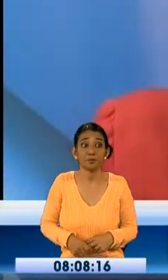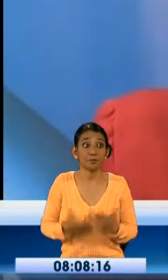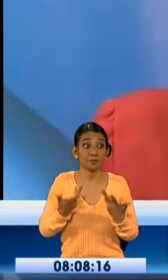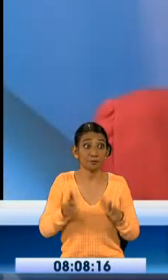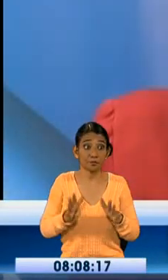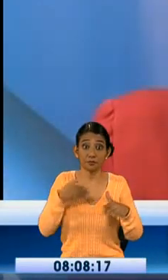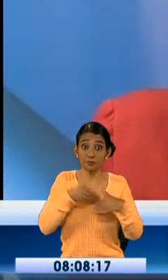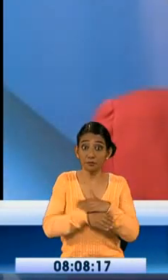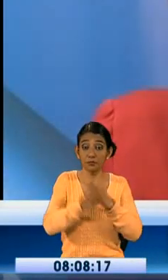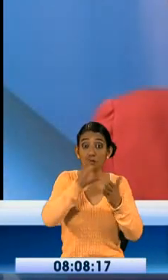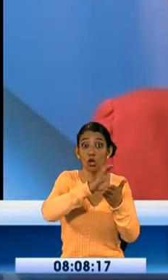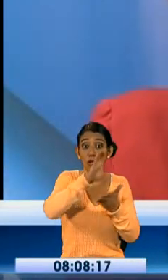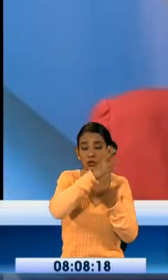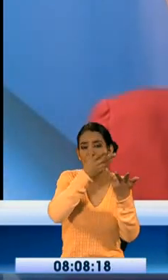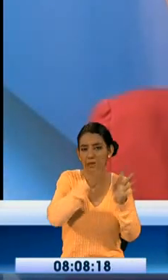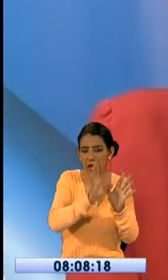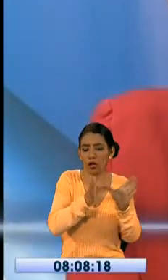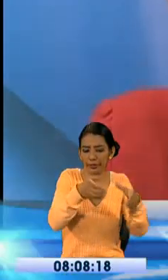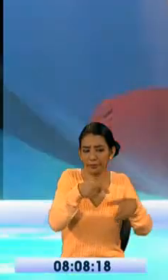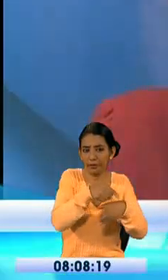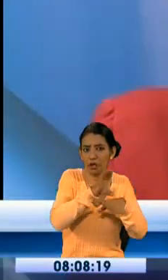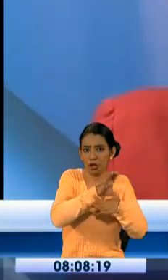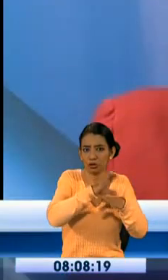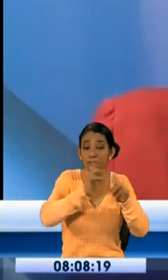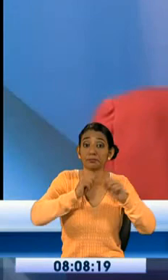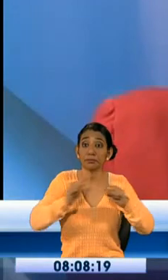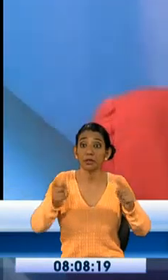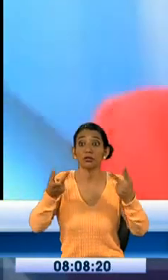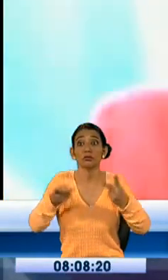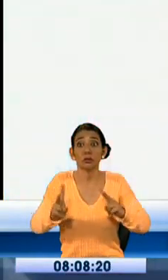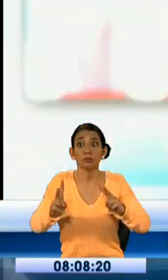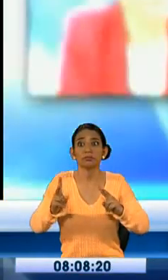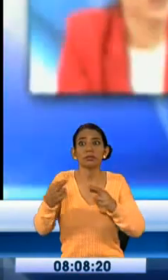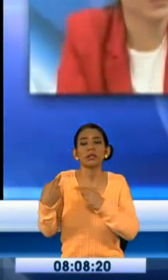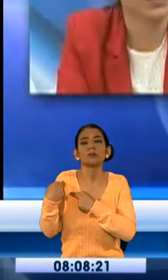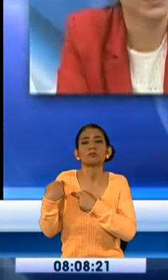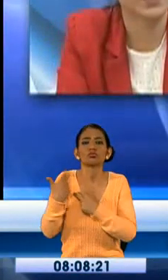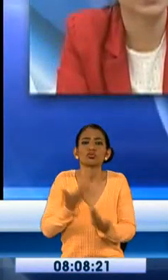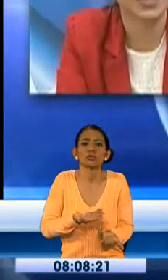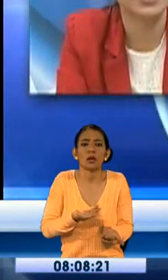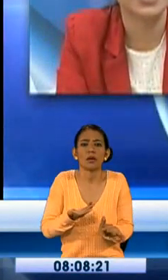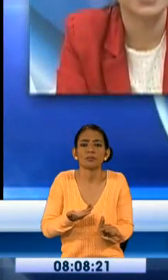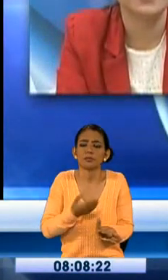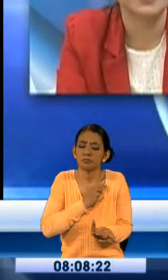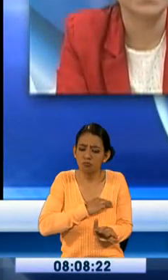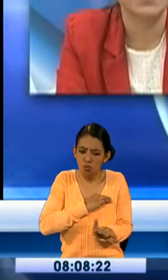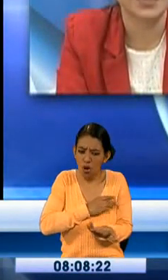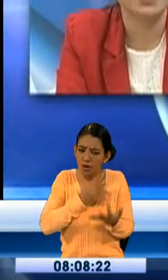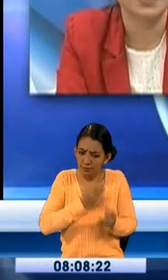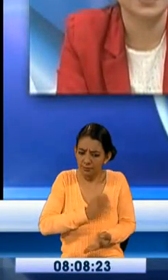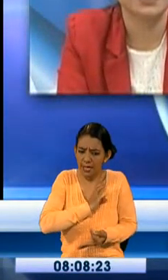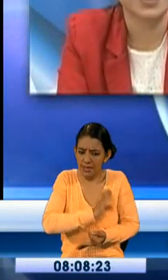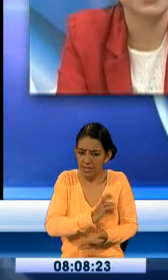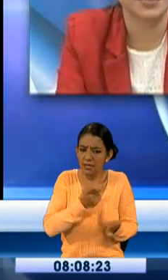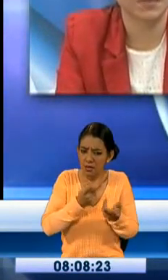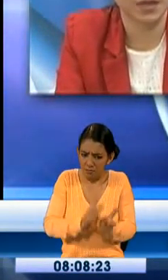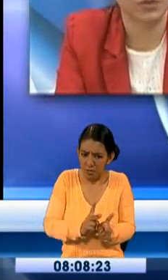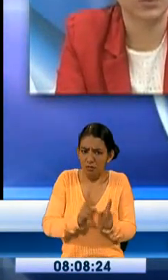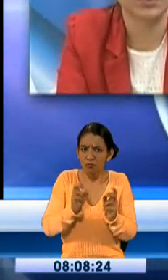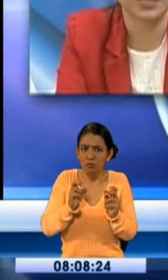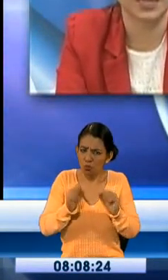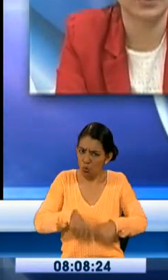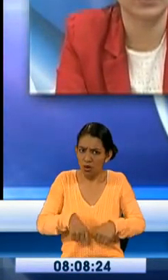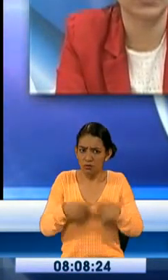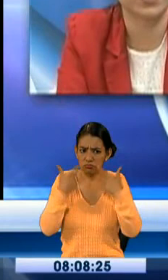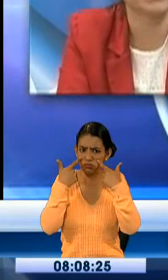plantel educativo, sin embargo existe una responsabilidad ética, una responsabilidad moral de también dar seguimiento